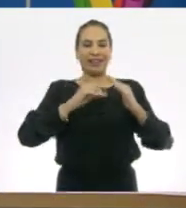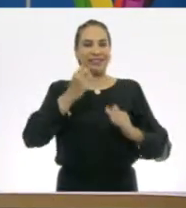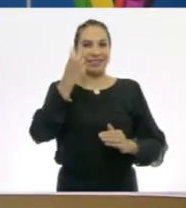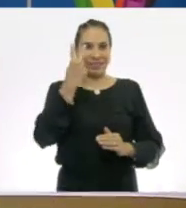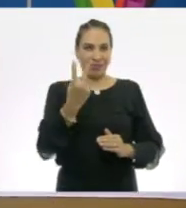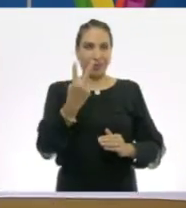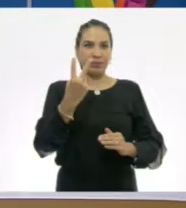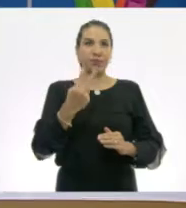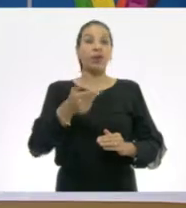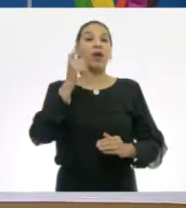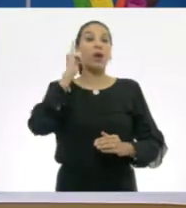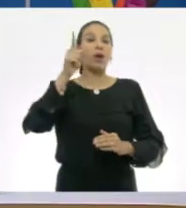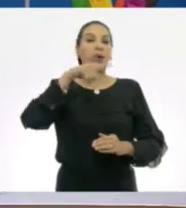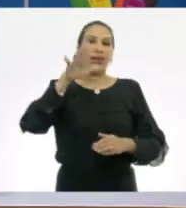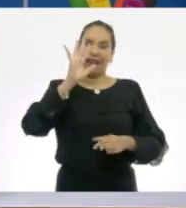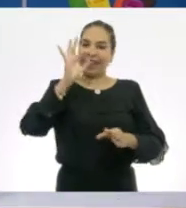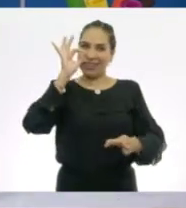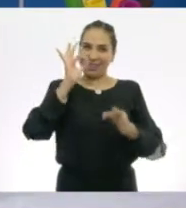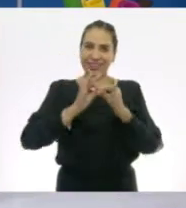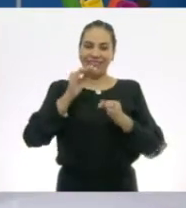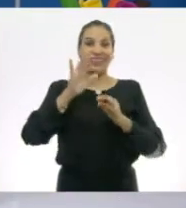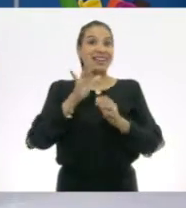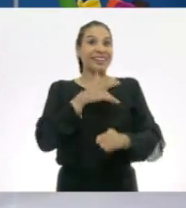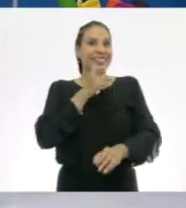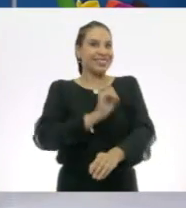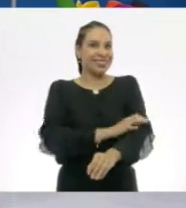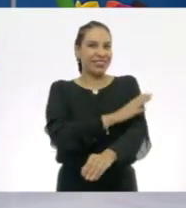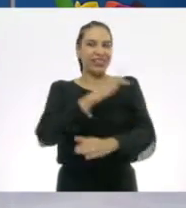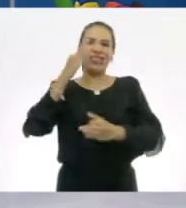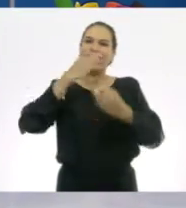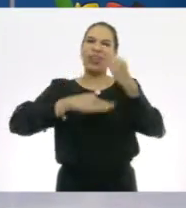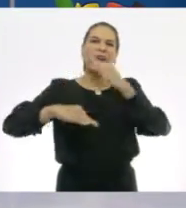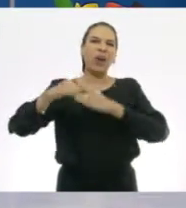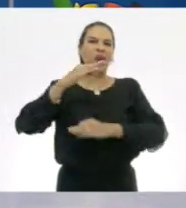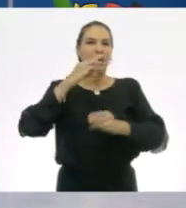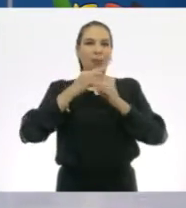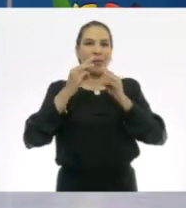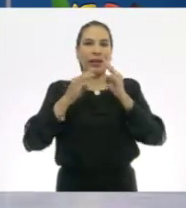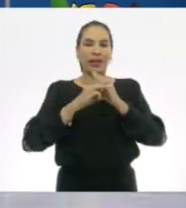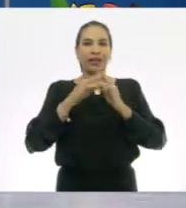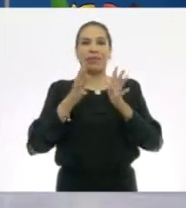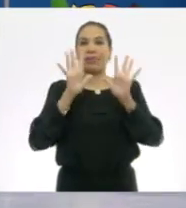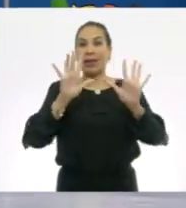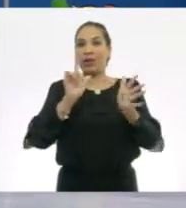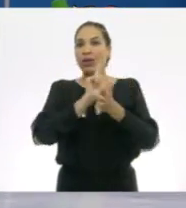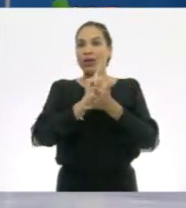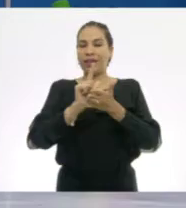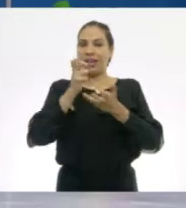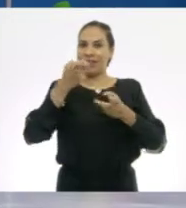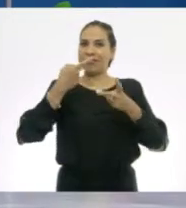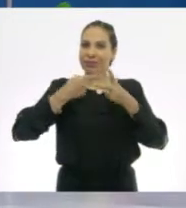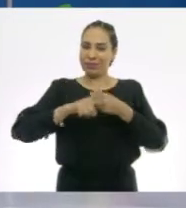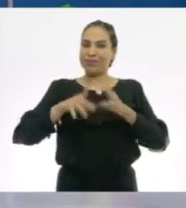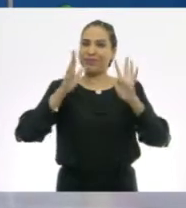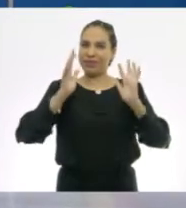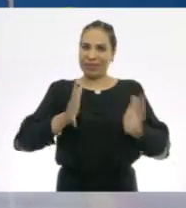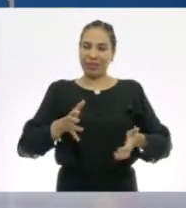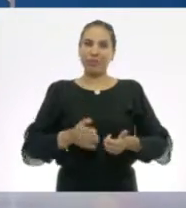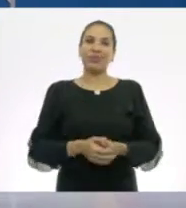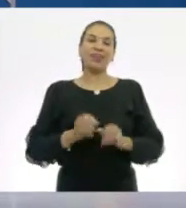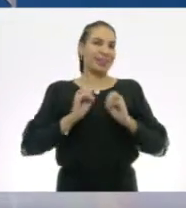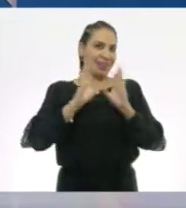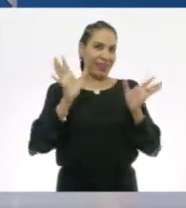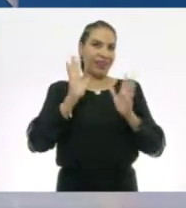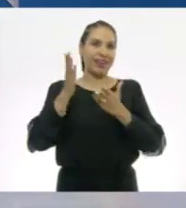2. Y espero que ustedes ya estén listos y emocionados con todo su material, manos limpias, porque esto va a comenzar ya. Claro,